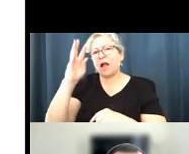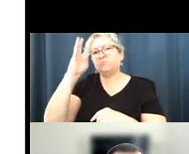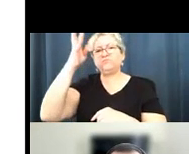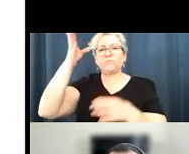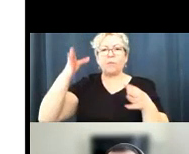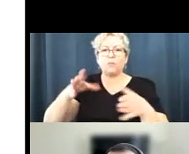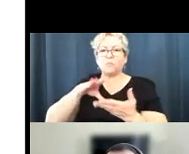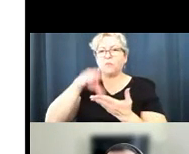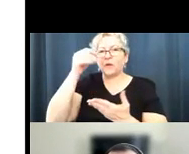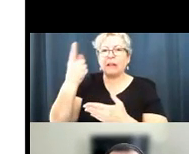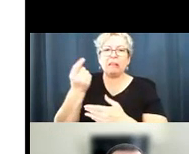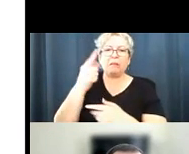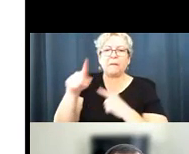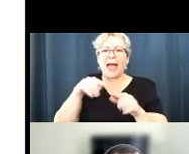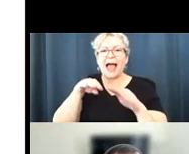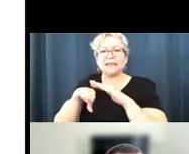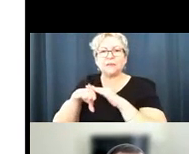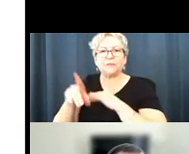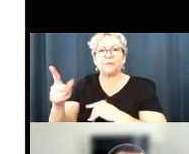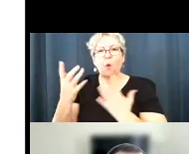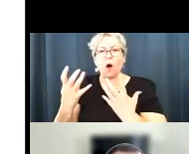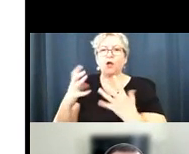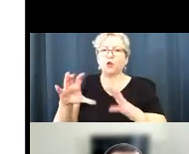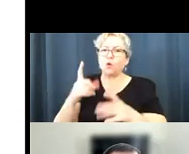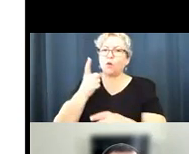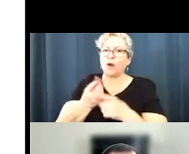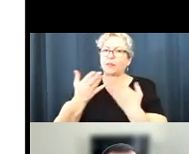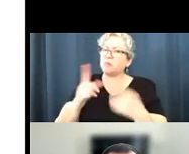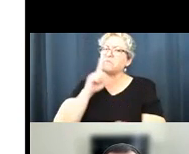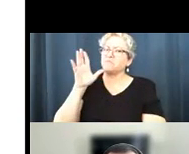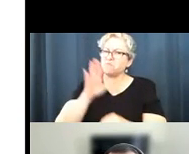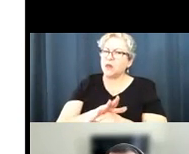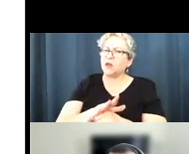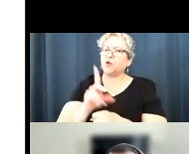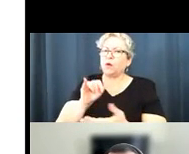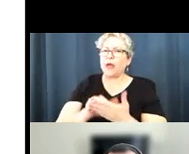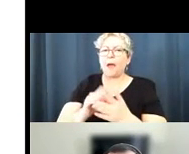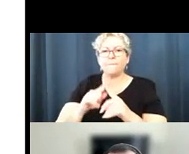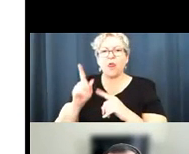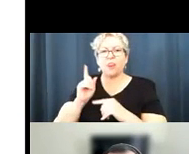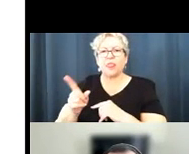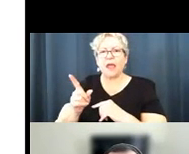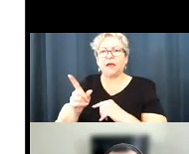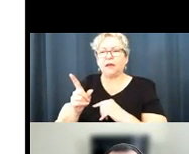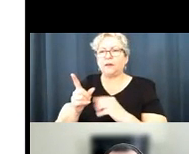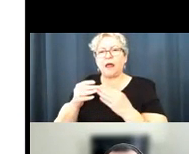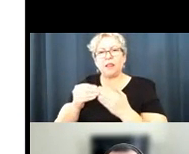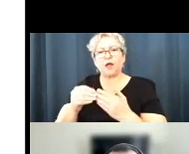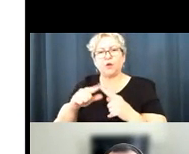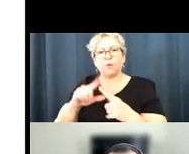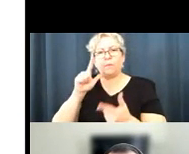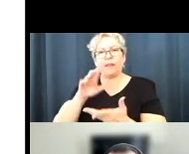alguien, es algo hipotético. Ellos están aprendiendo sobre la accesibilidad y quieren hacer lo correcto, están comprometidos a hacerlo, pero